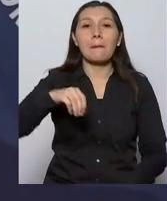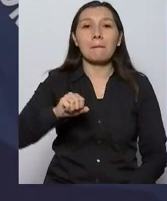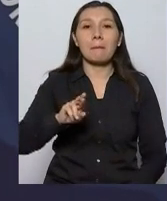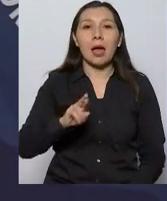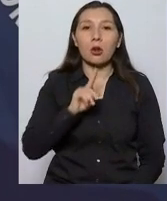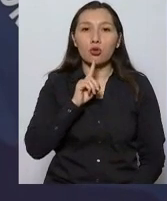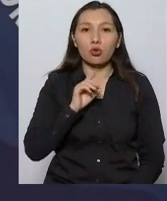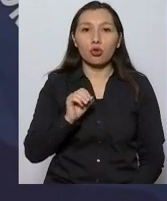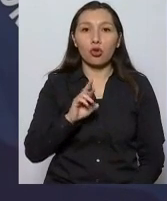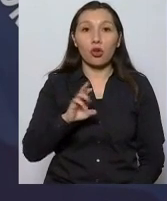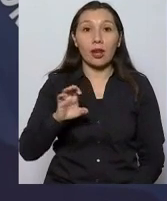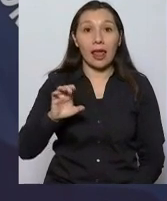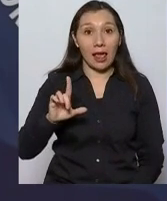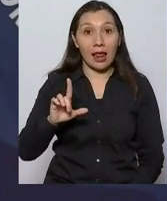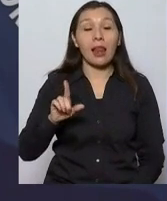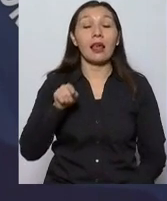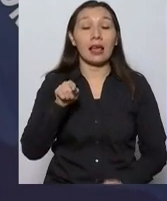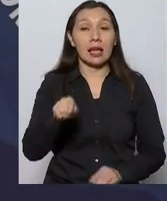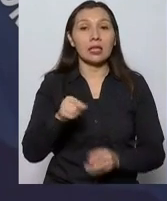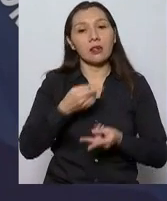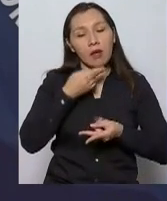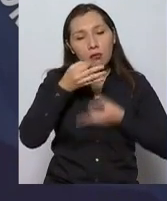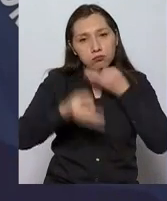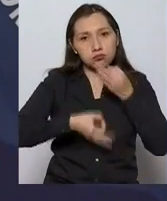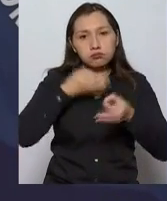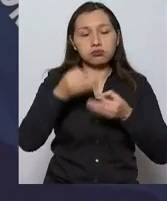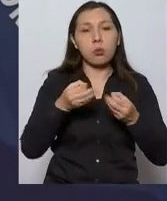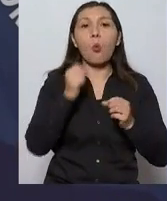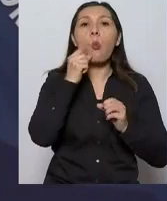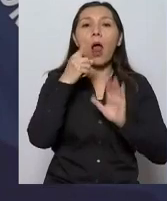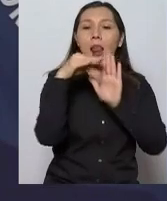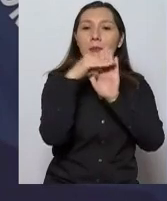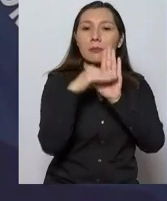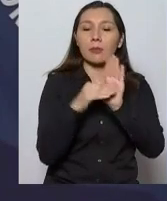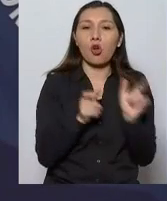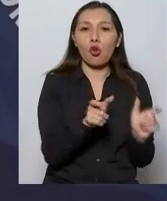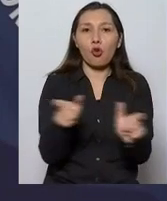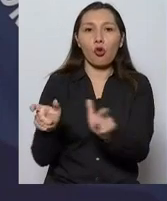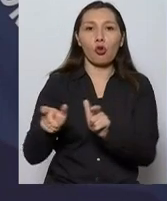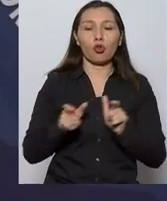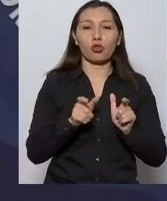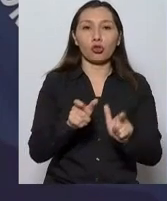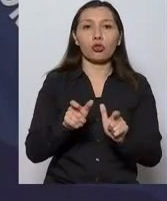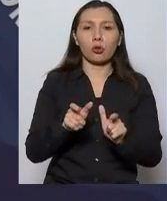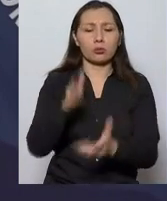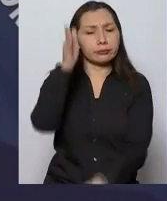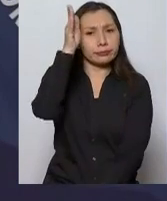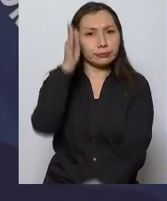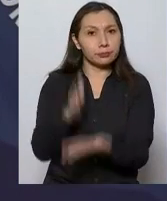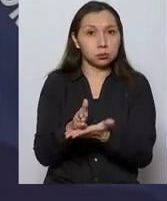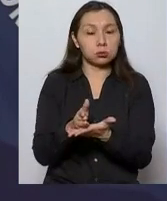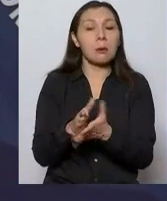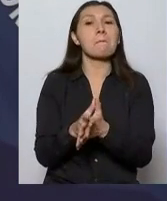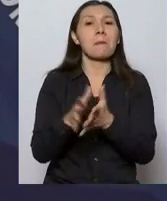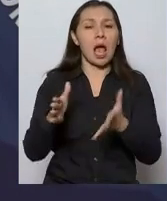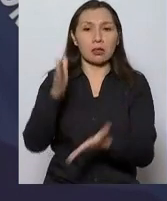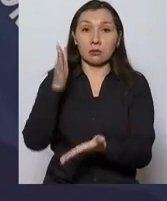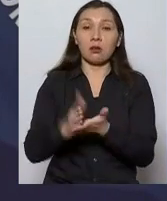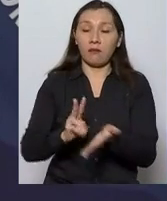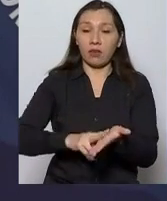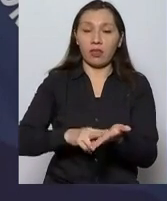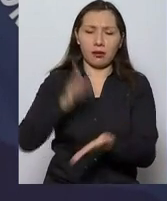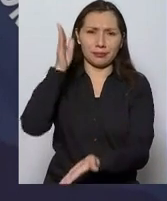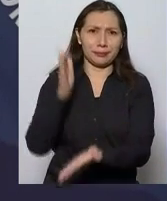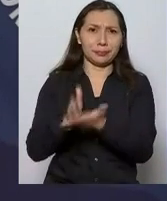Martorell va a dar cuenta de las medidas de control, de endurecimiento del control, para ser